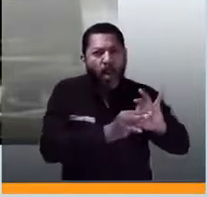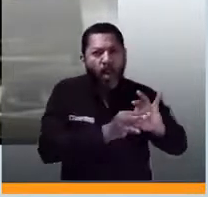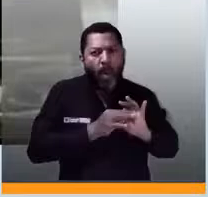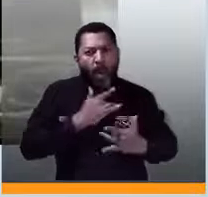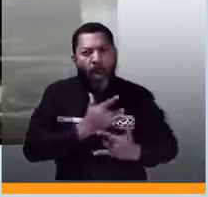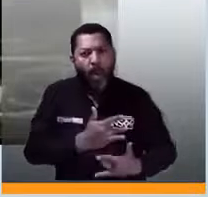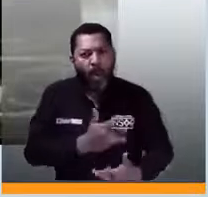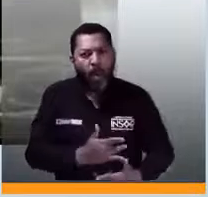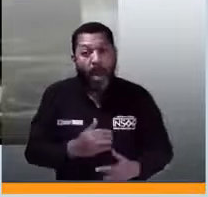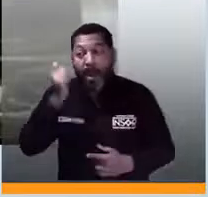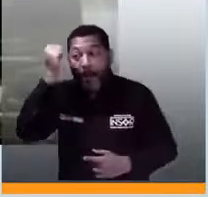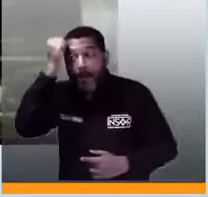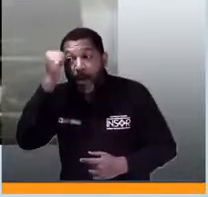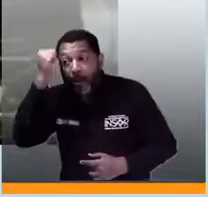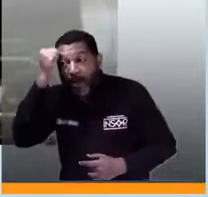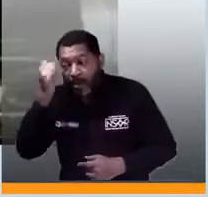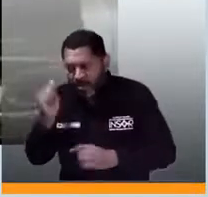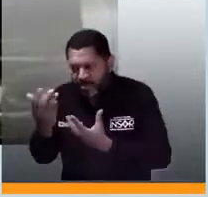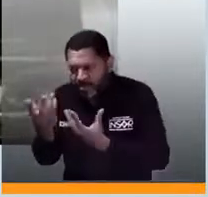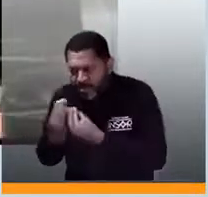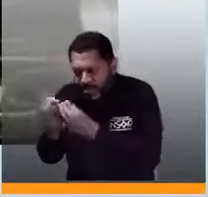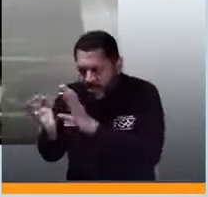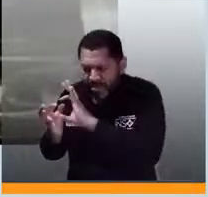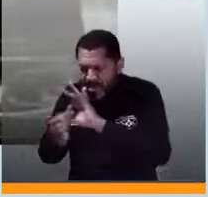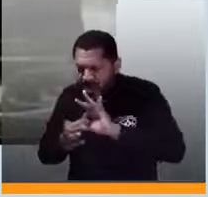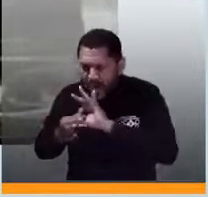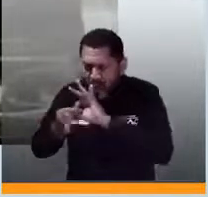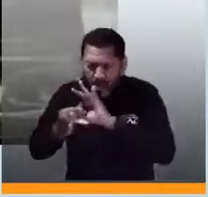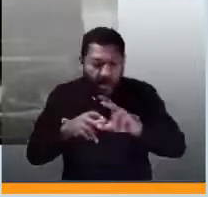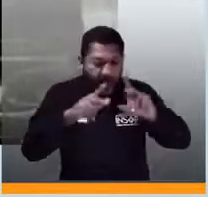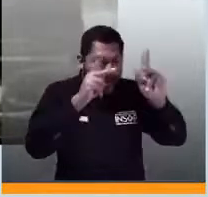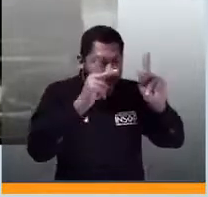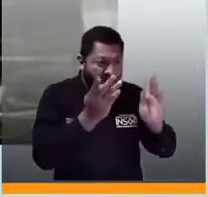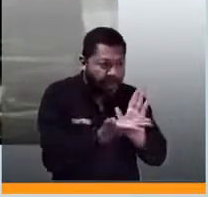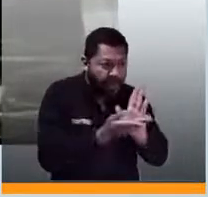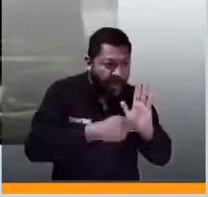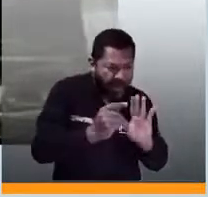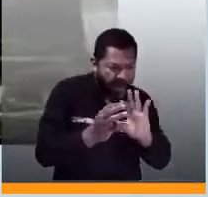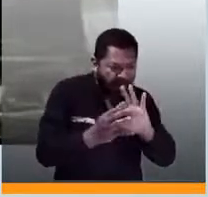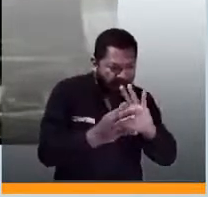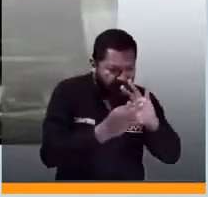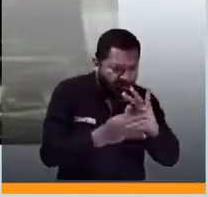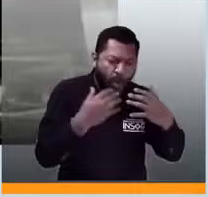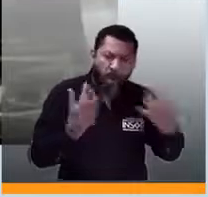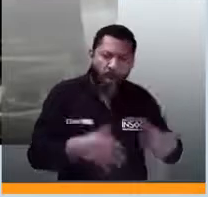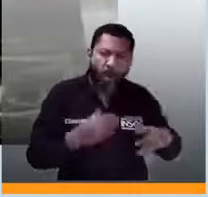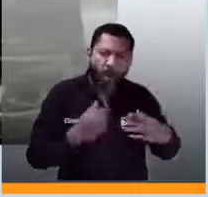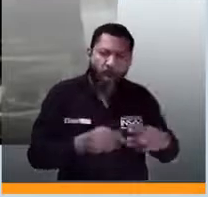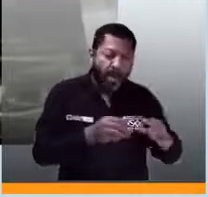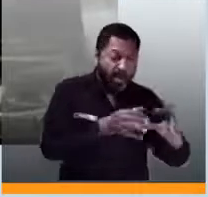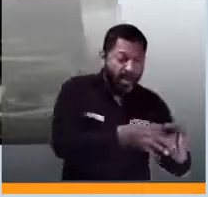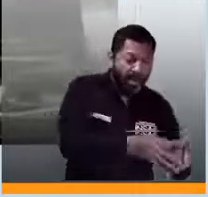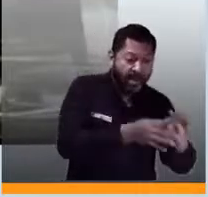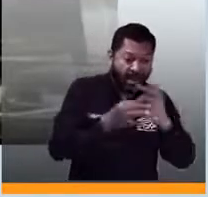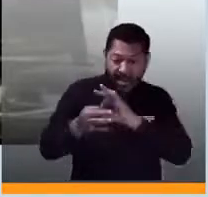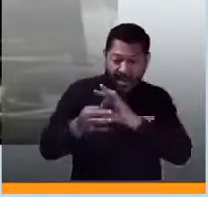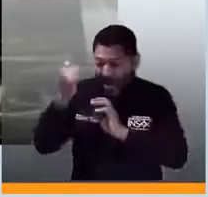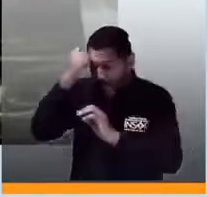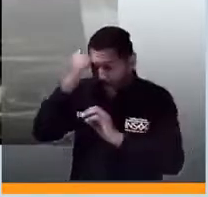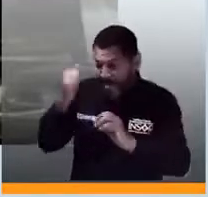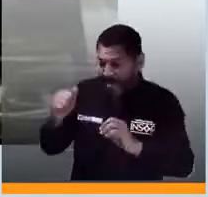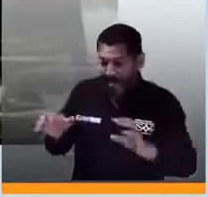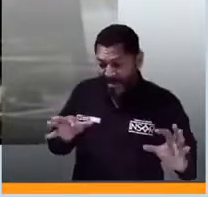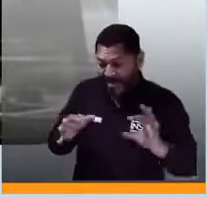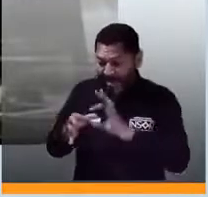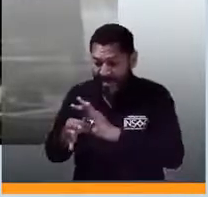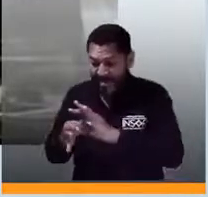Los profesores solidarios entre ellos, los estudiantes acompañándose, los estudiantes acompañando a sus profes